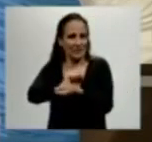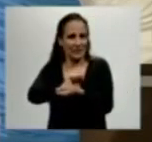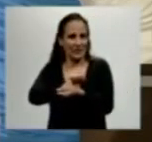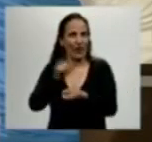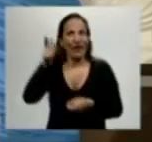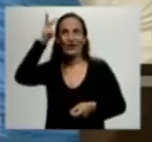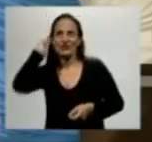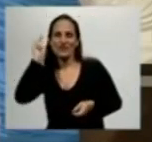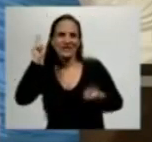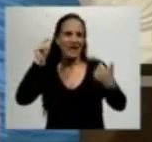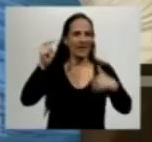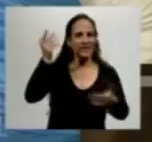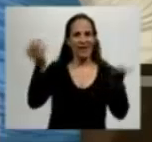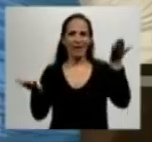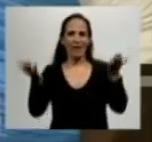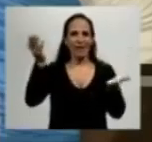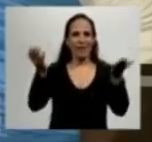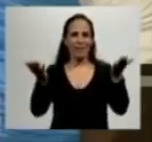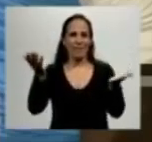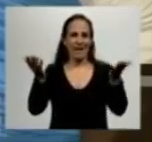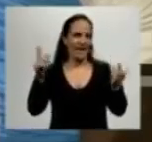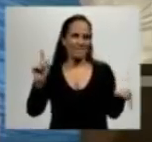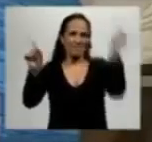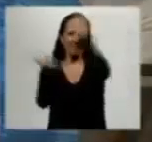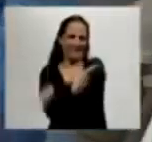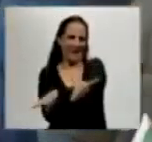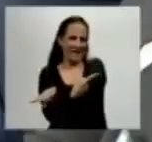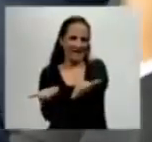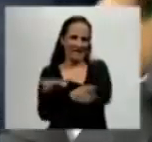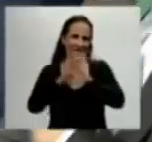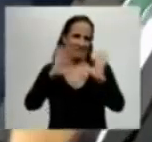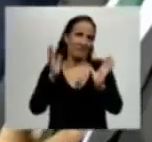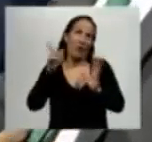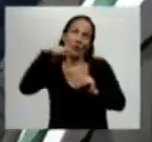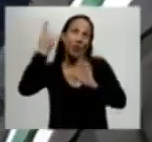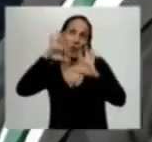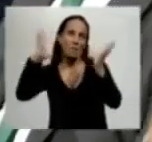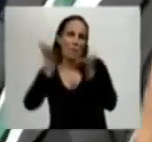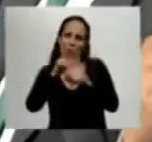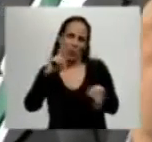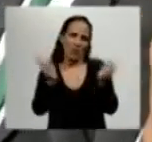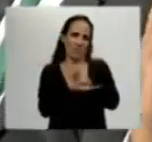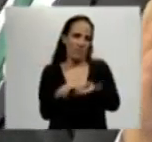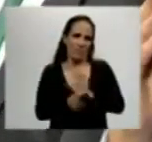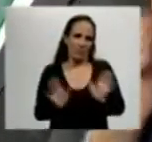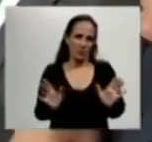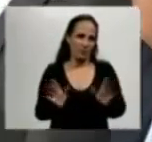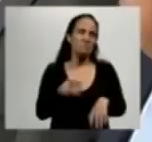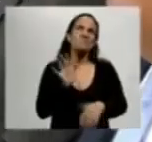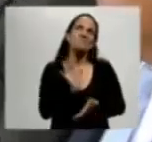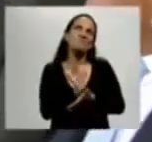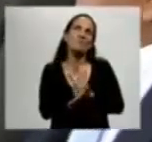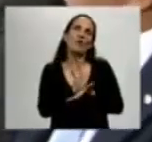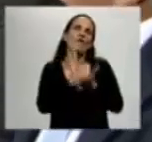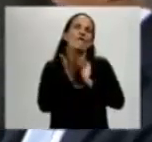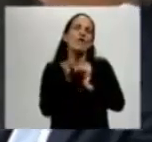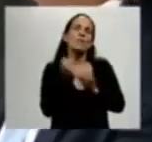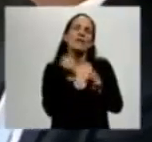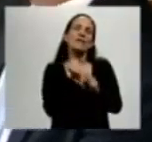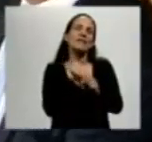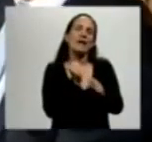inversa exacta de lo que es el promedio mundial. Se mantiene una manera de trabajo por